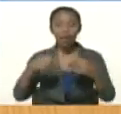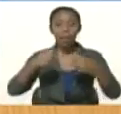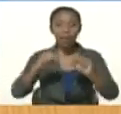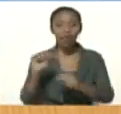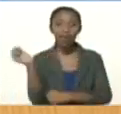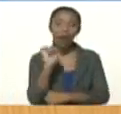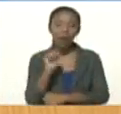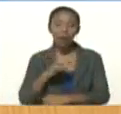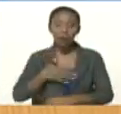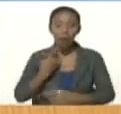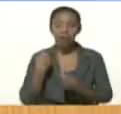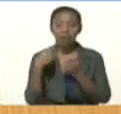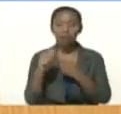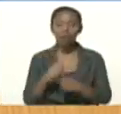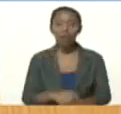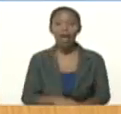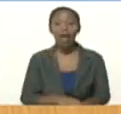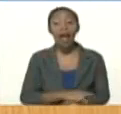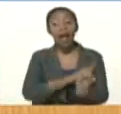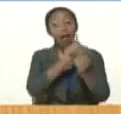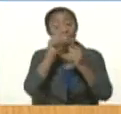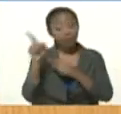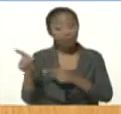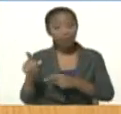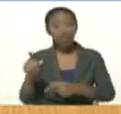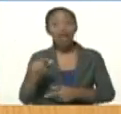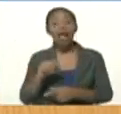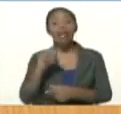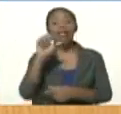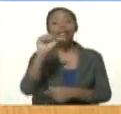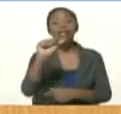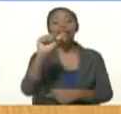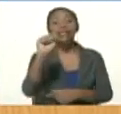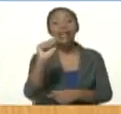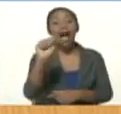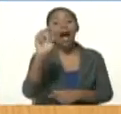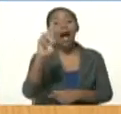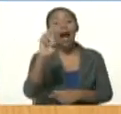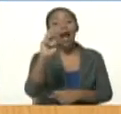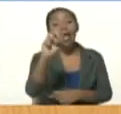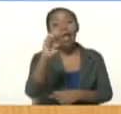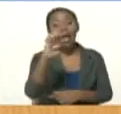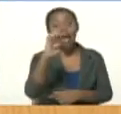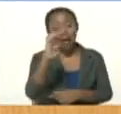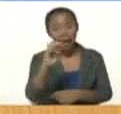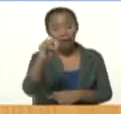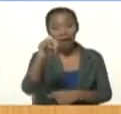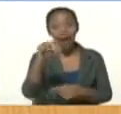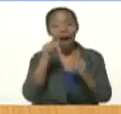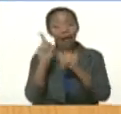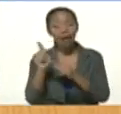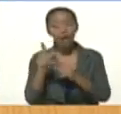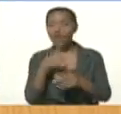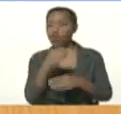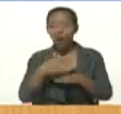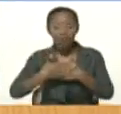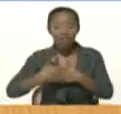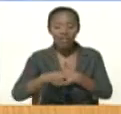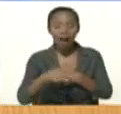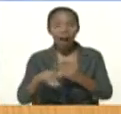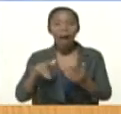carro. En el Sarem. Y hay que avanzar, no en proyectos pilotos,